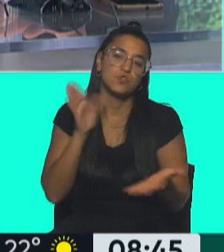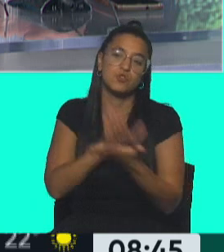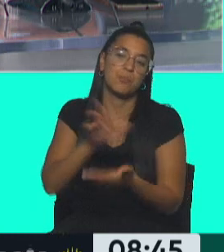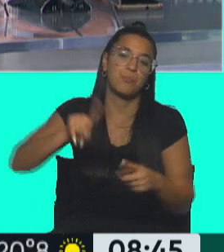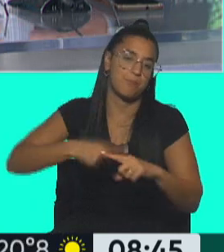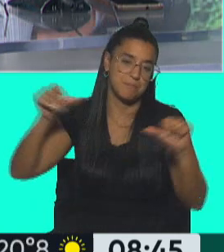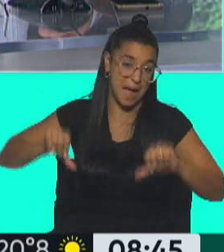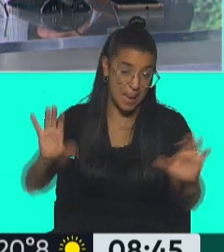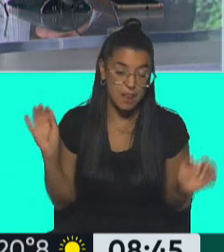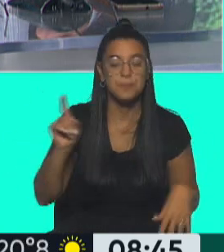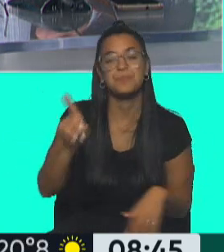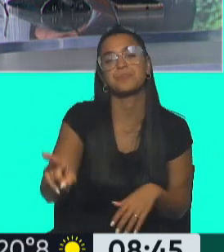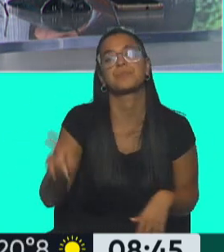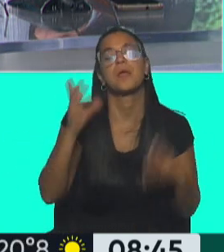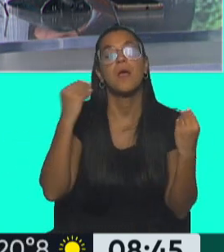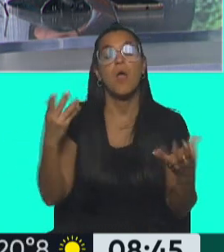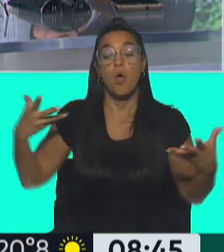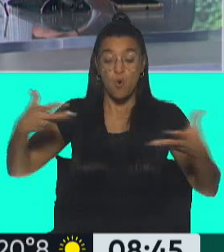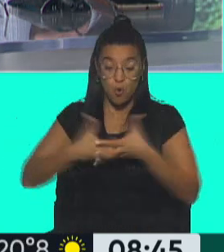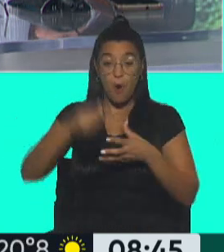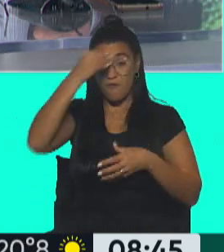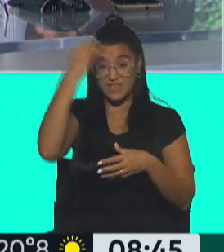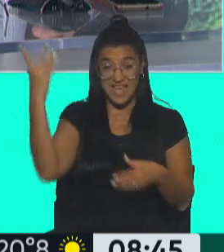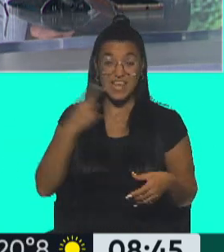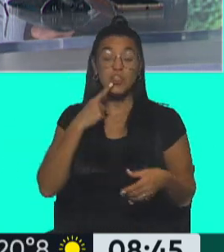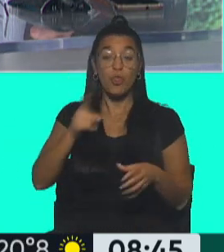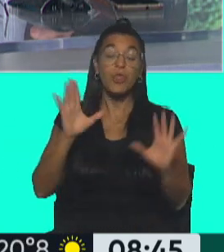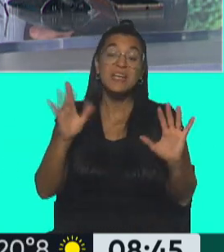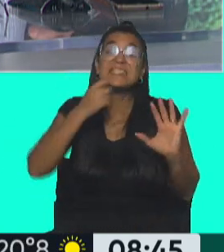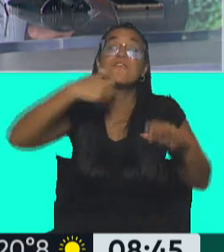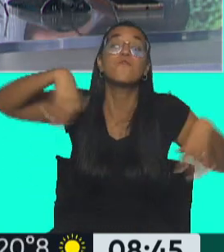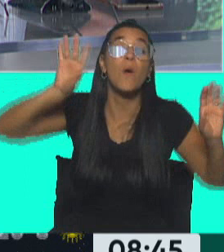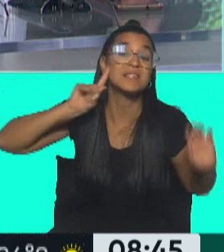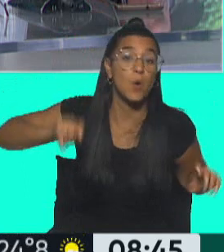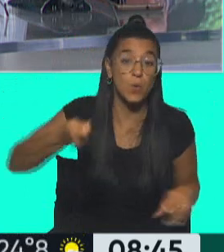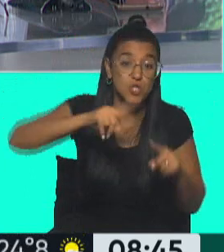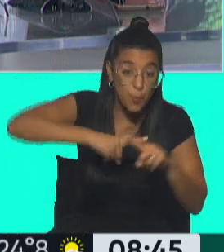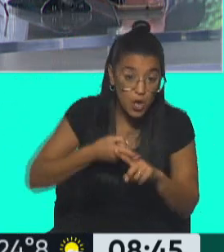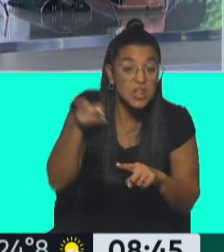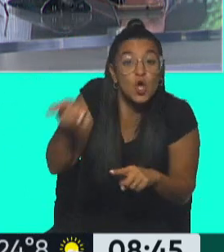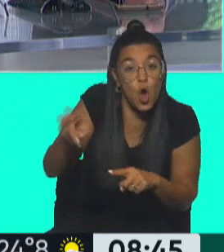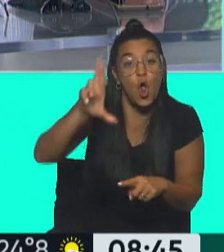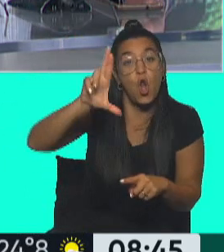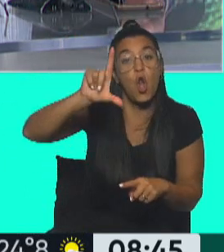político. Lo que sostiene el oficialismo es que el eventual juicio político de Lorenzetti